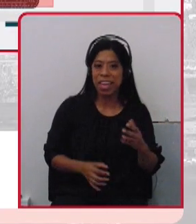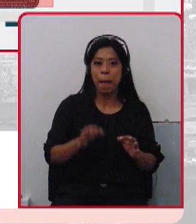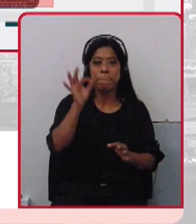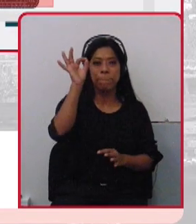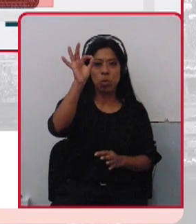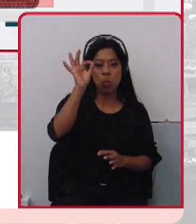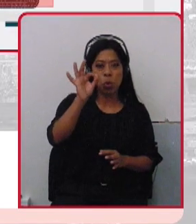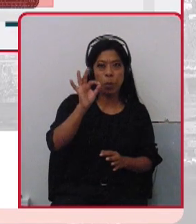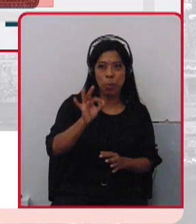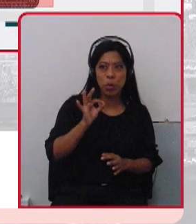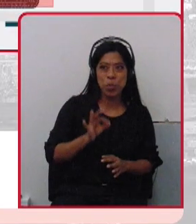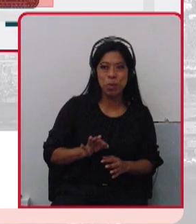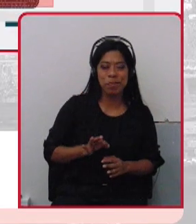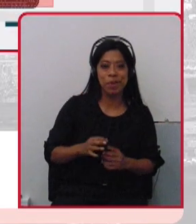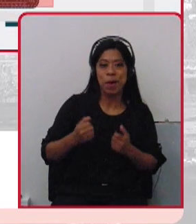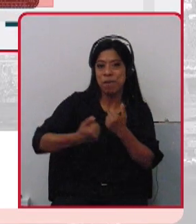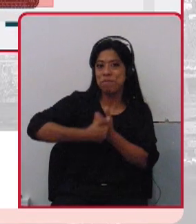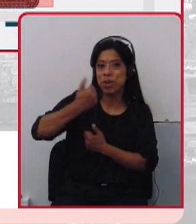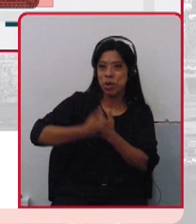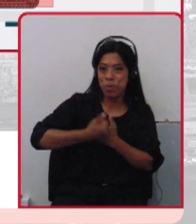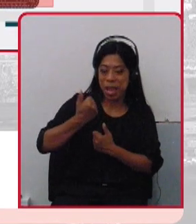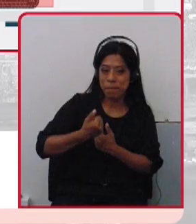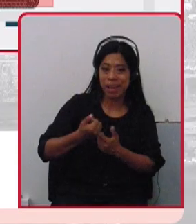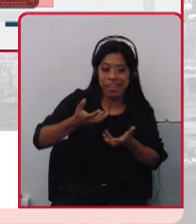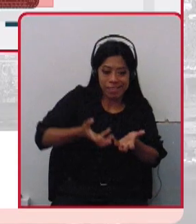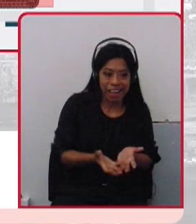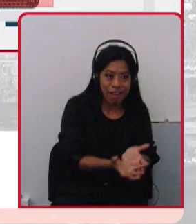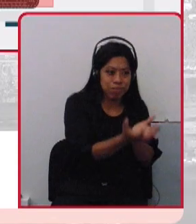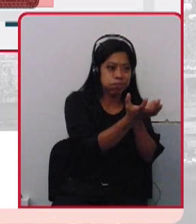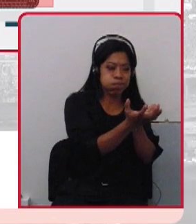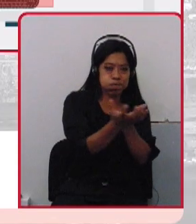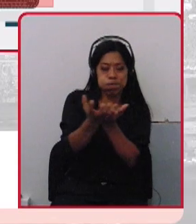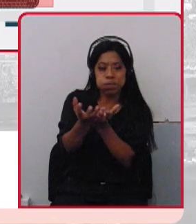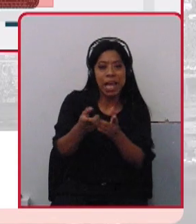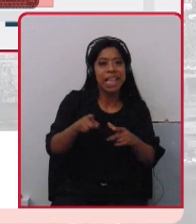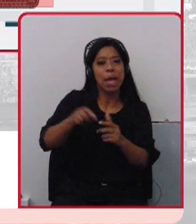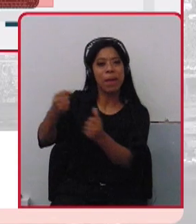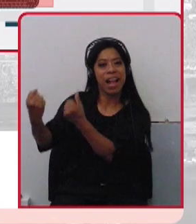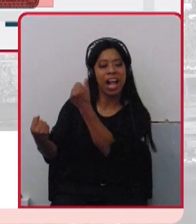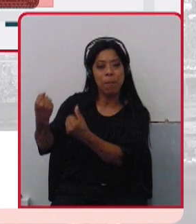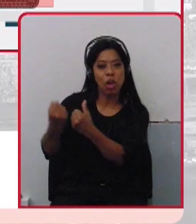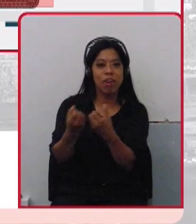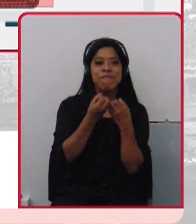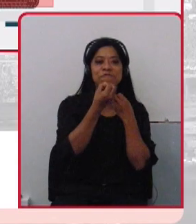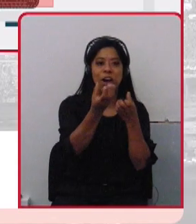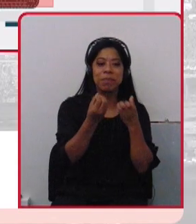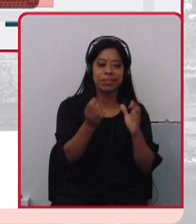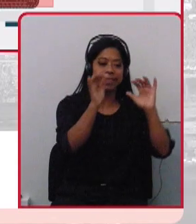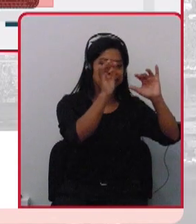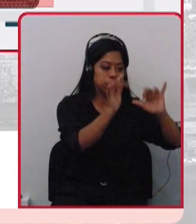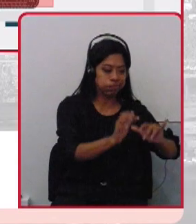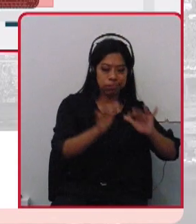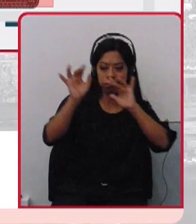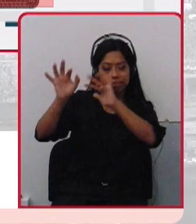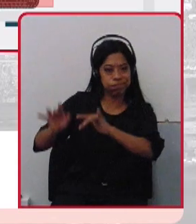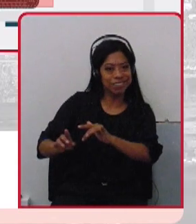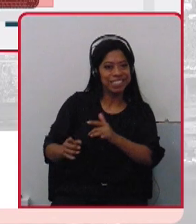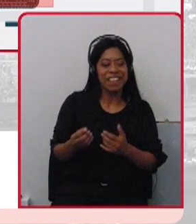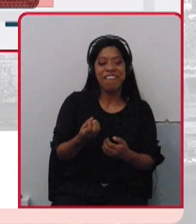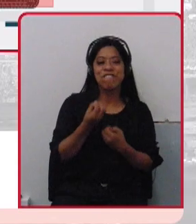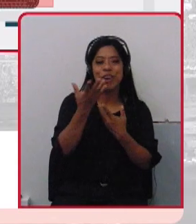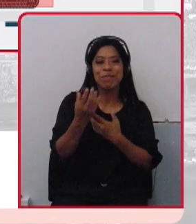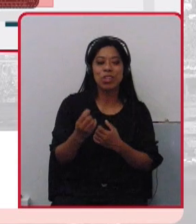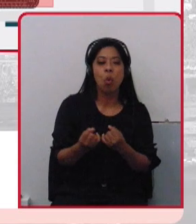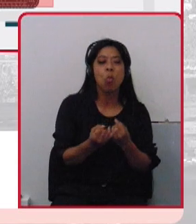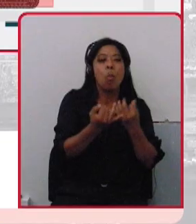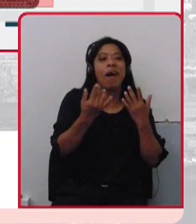puntos críticos tanto de una pala como de un camión. Se levantó información. La información que se levantó fue decir